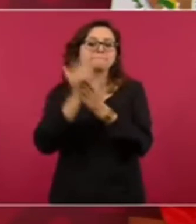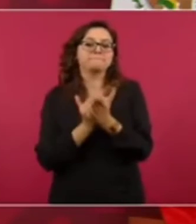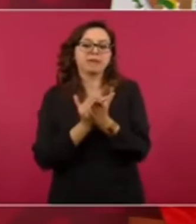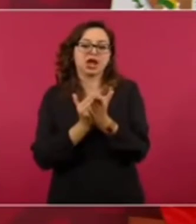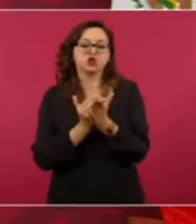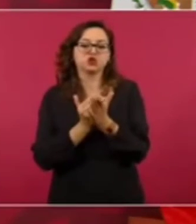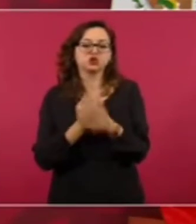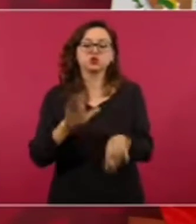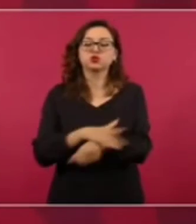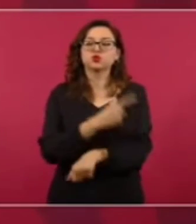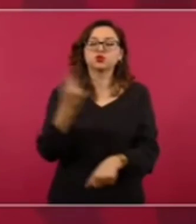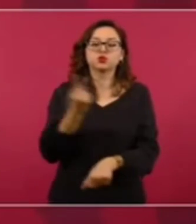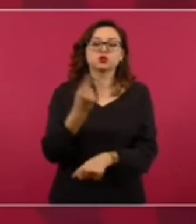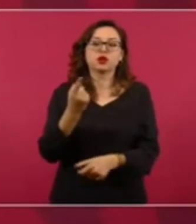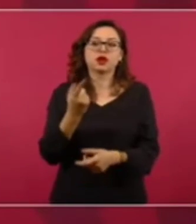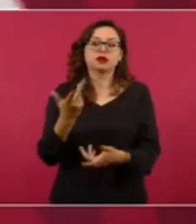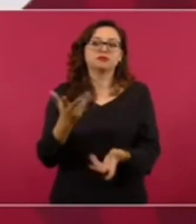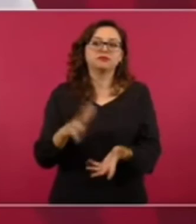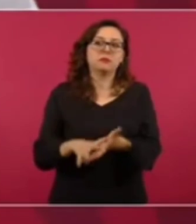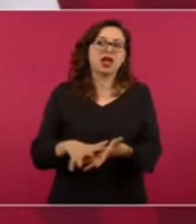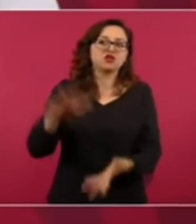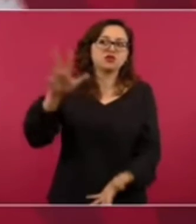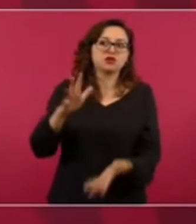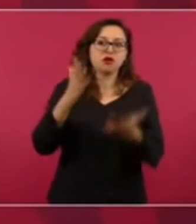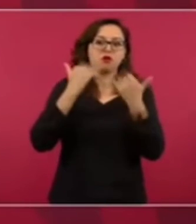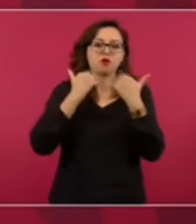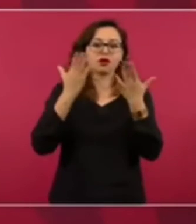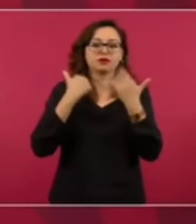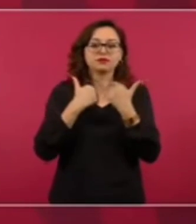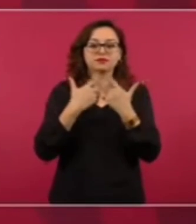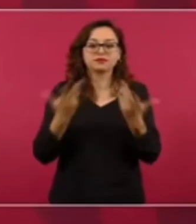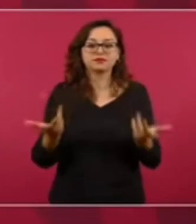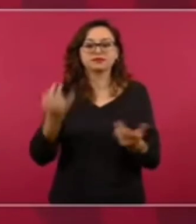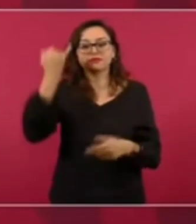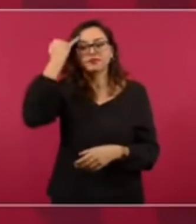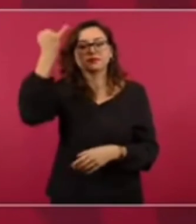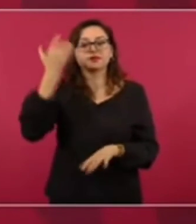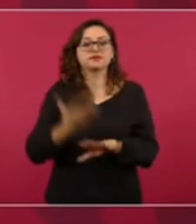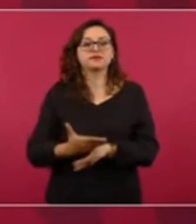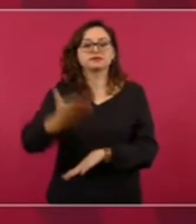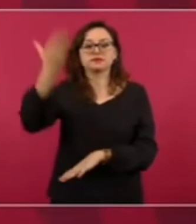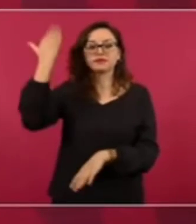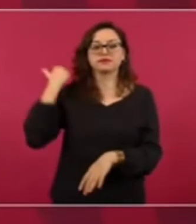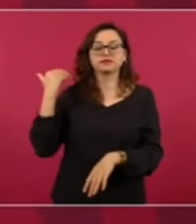Imagínense cómo era el Legislativo durante el periodo neoliberal, ya lo vimos aquí,